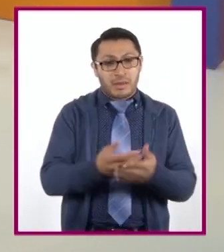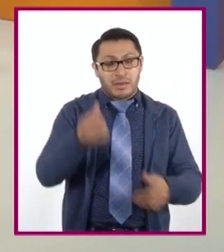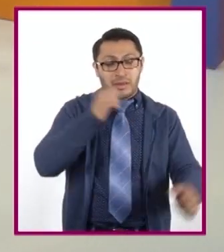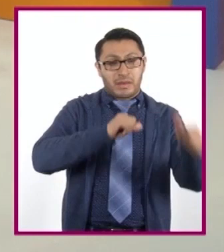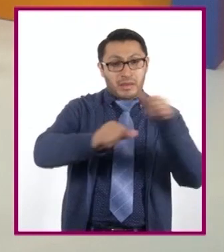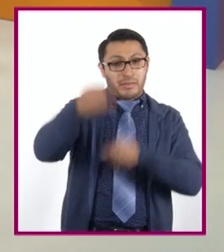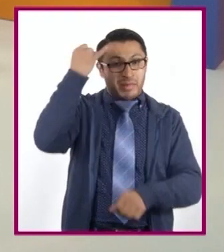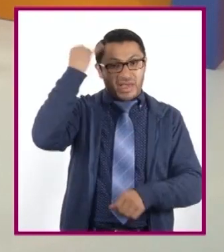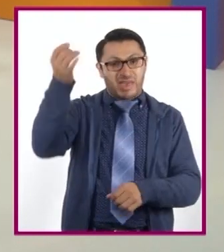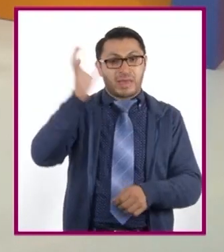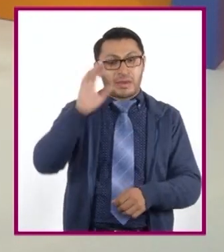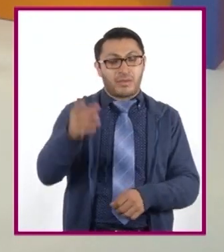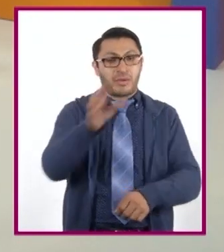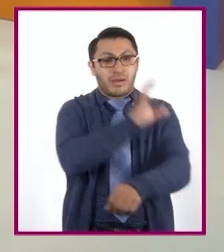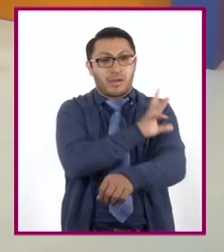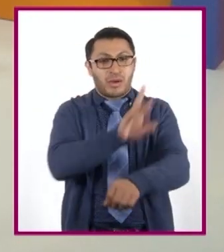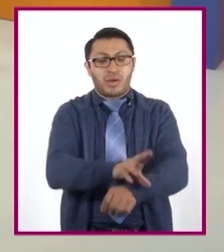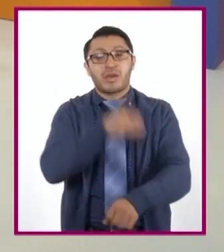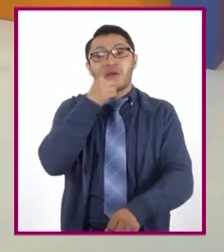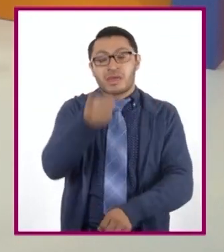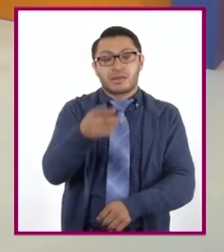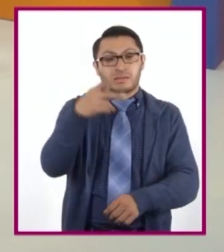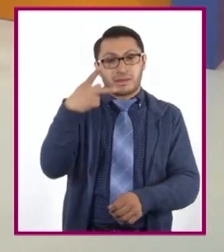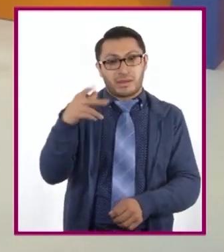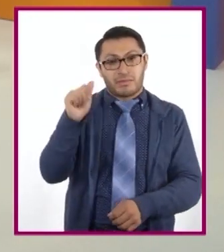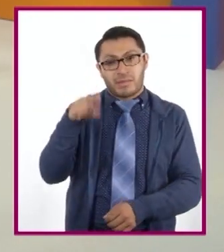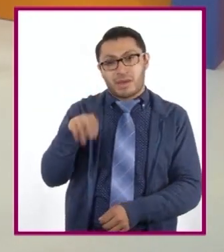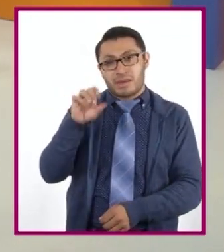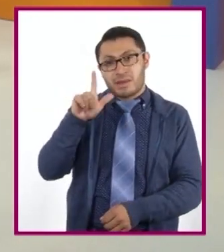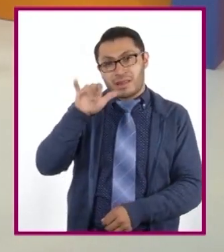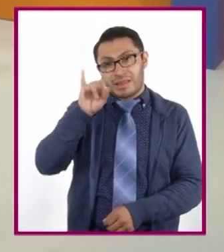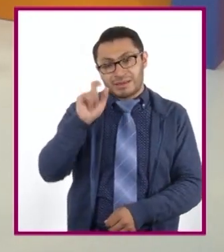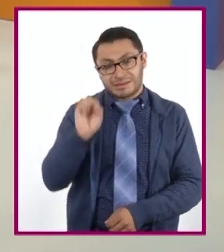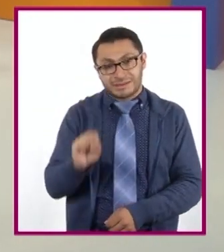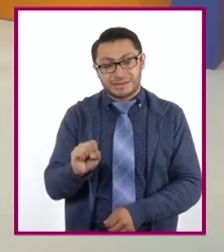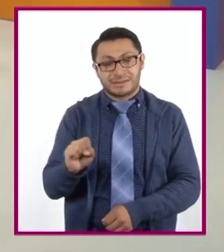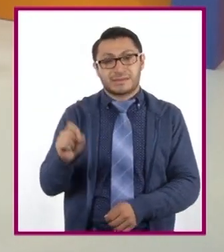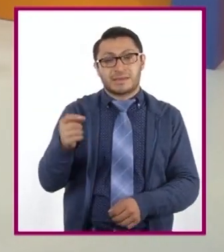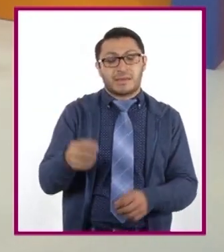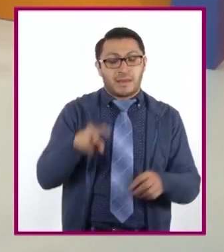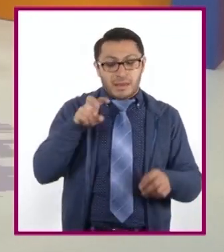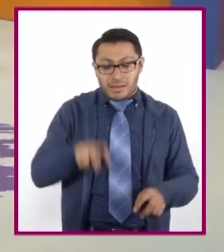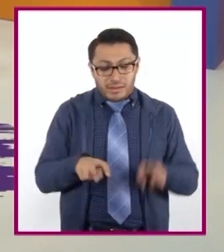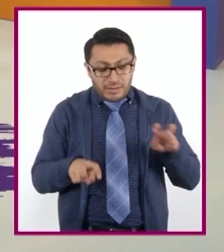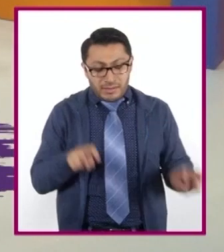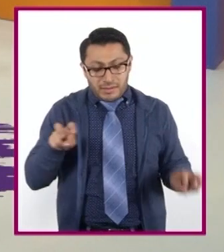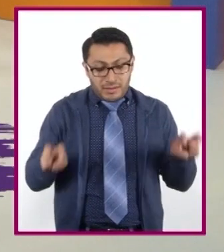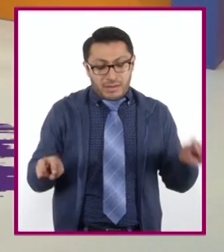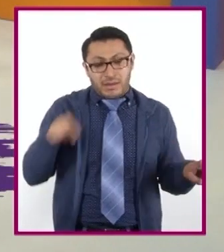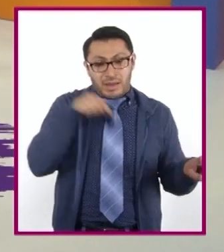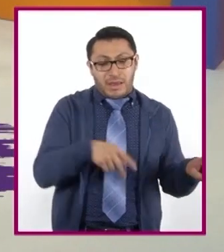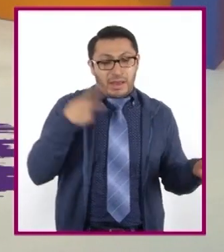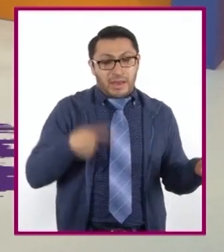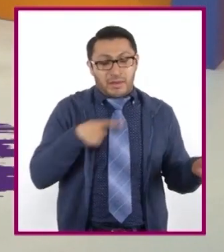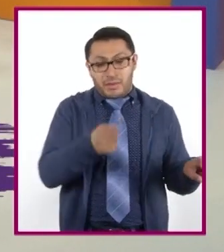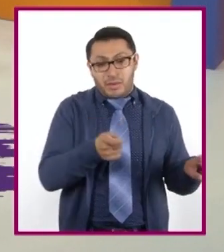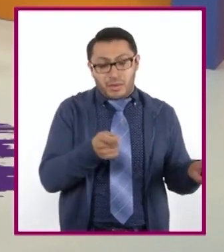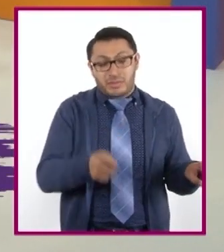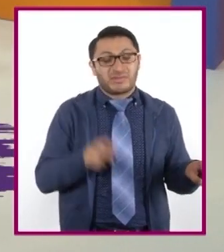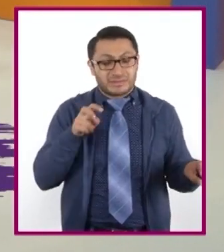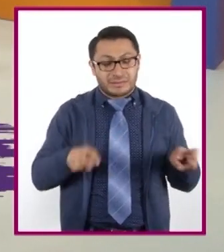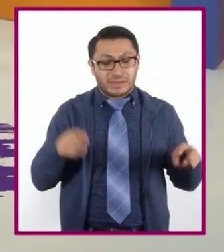coordinador lo indica. Los panelistas se ubicarán a los costados del moderador, público o